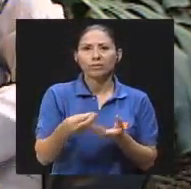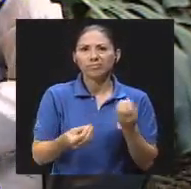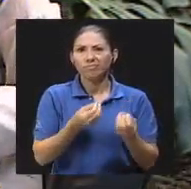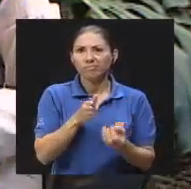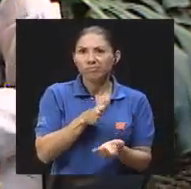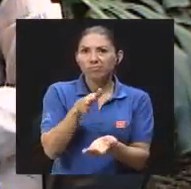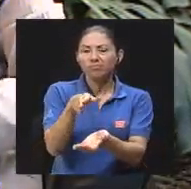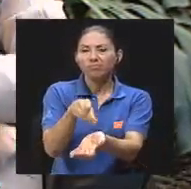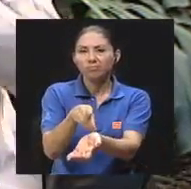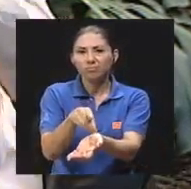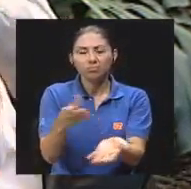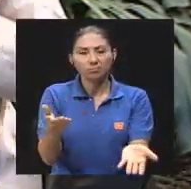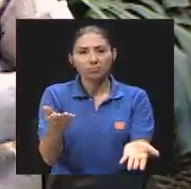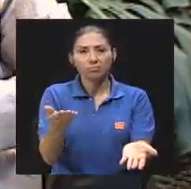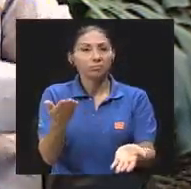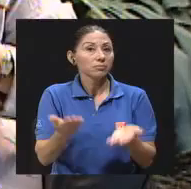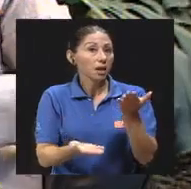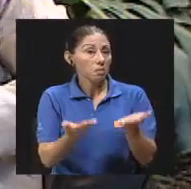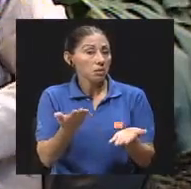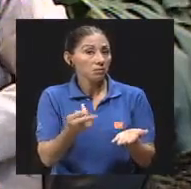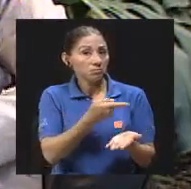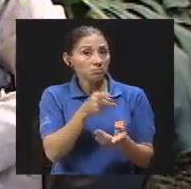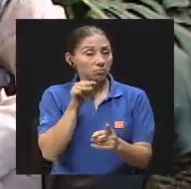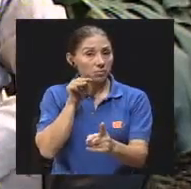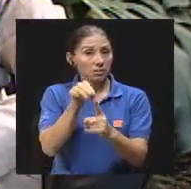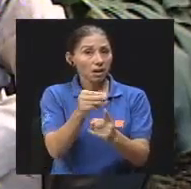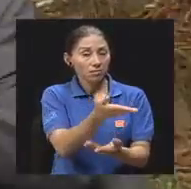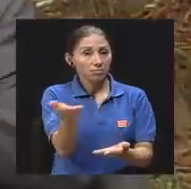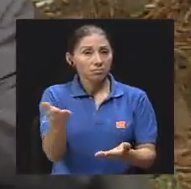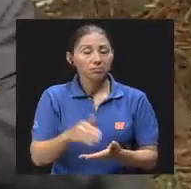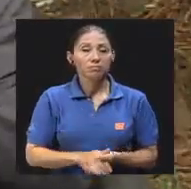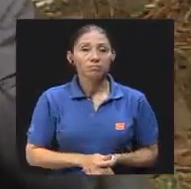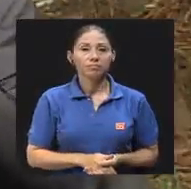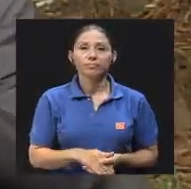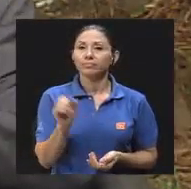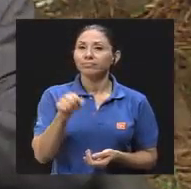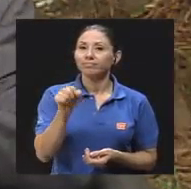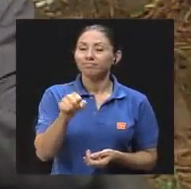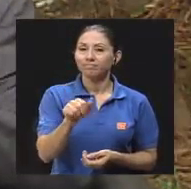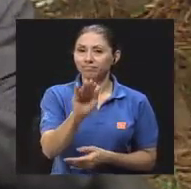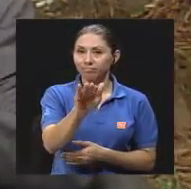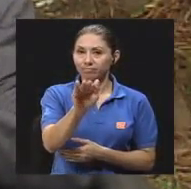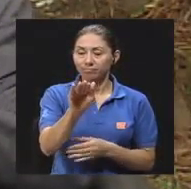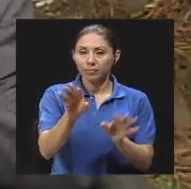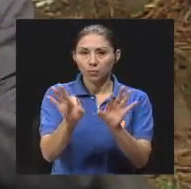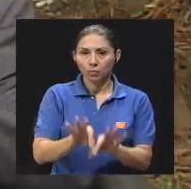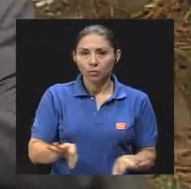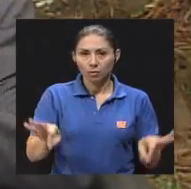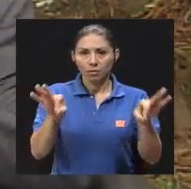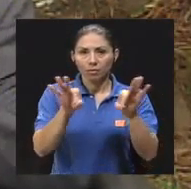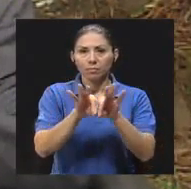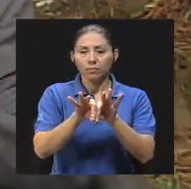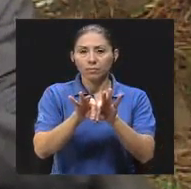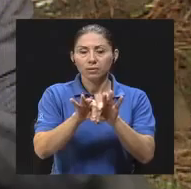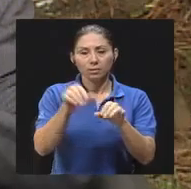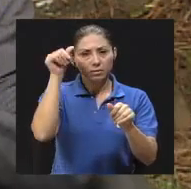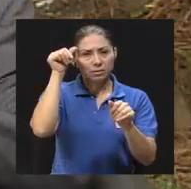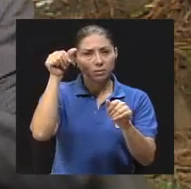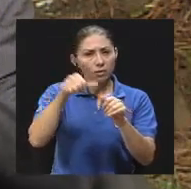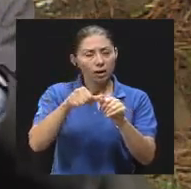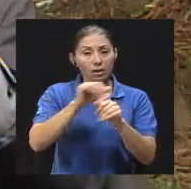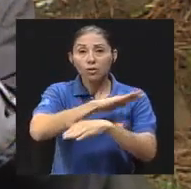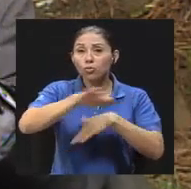De ir a consulta y tal vez vale la pena un mensaje para ellos y ellas. Claro que sí. Recordar, muy importante, recordar